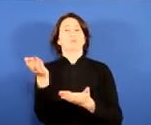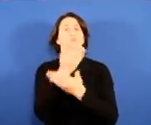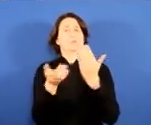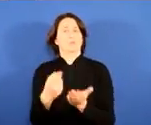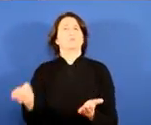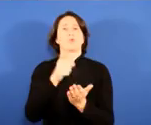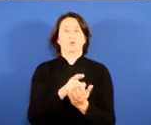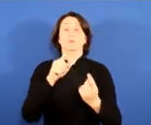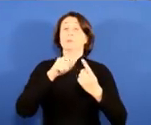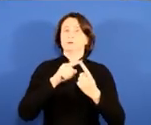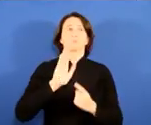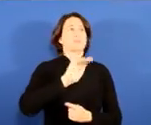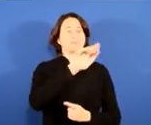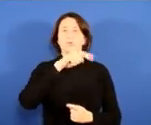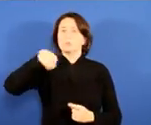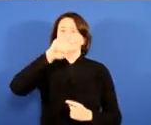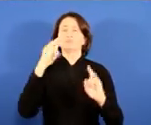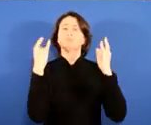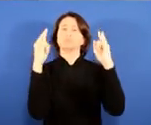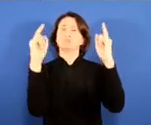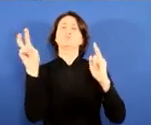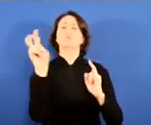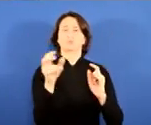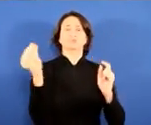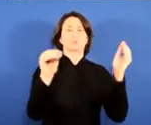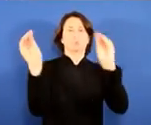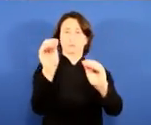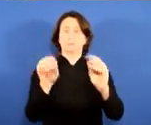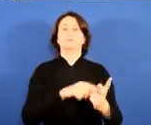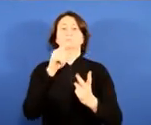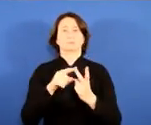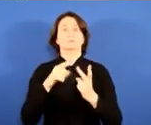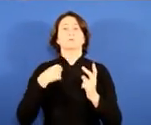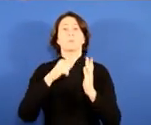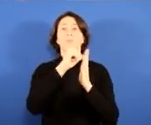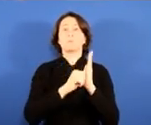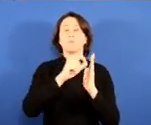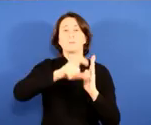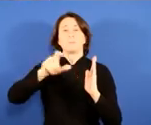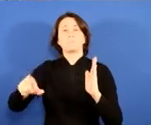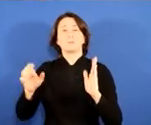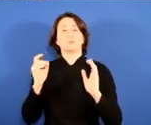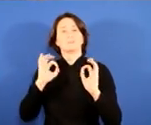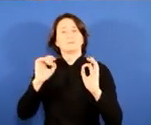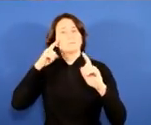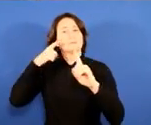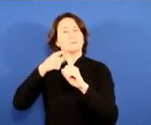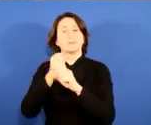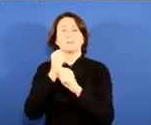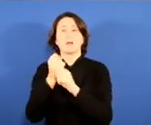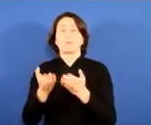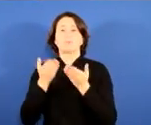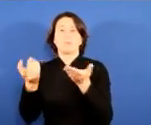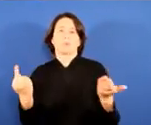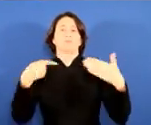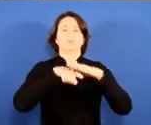Badiola, han firmado la renovación del convenio de colaboración que ambas entidades mantienen desde 2006. Este año el acuerdo se centra